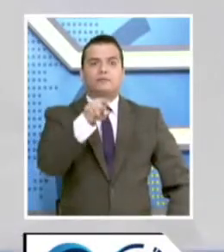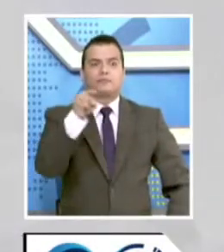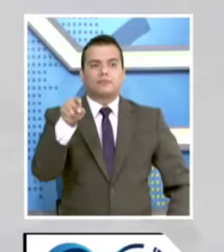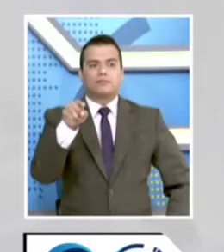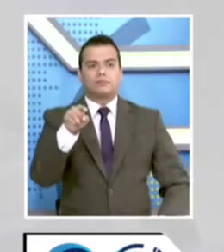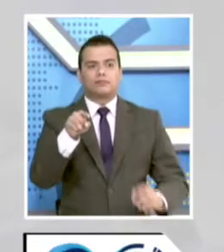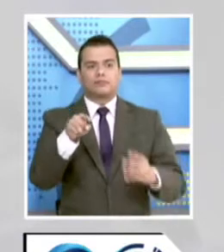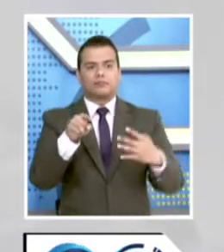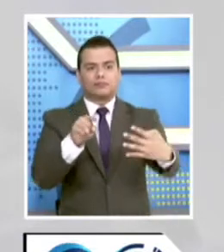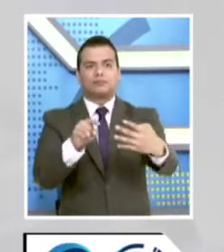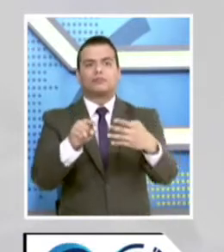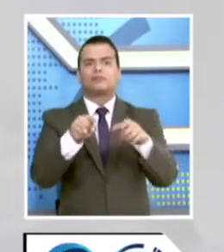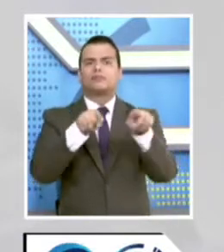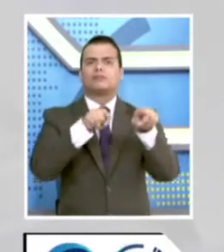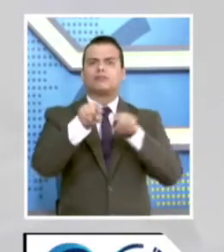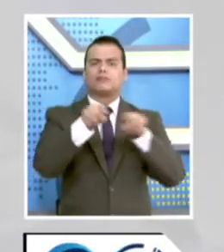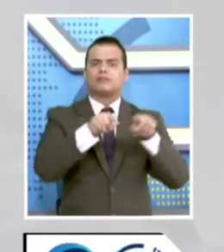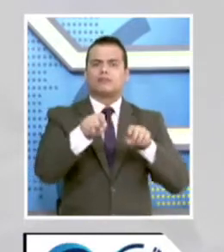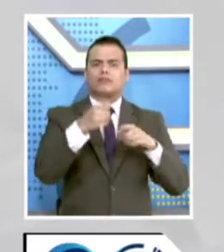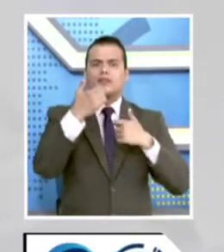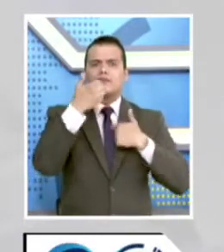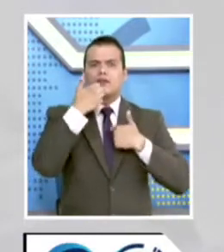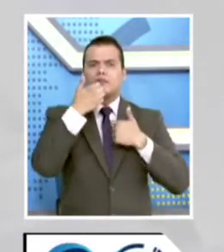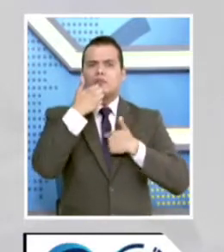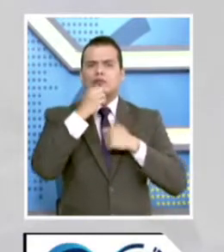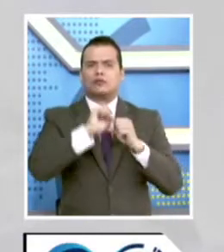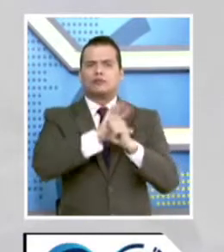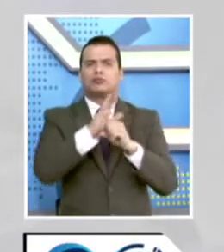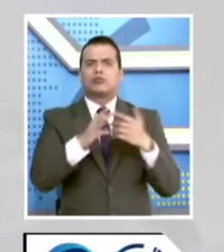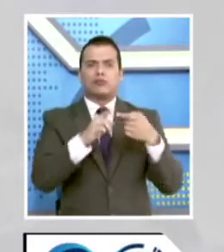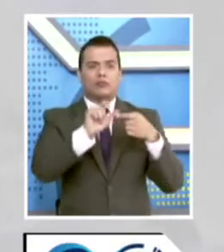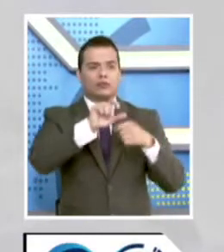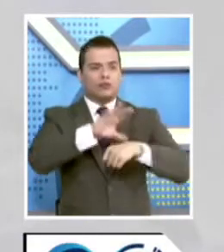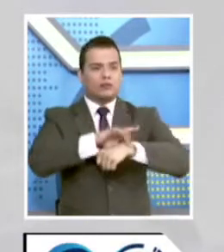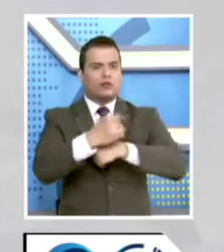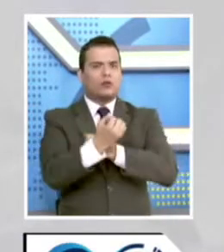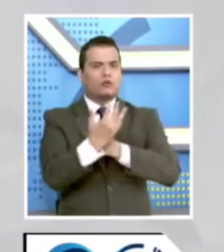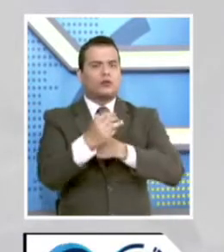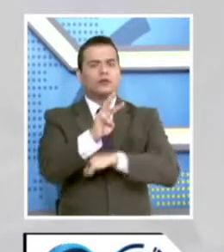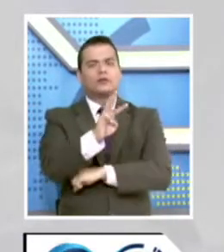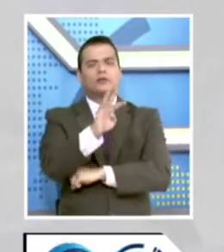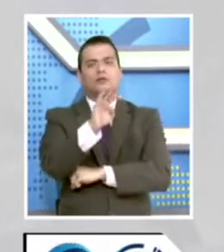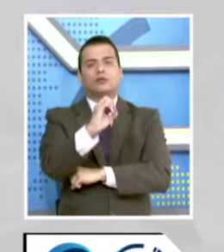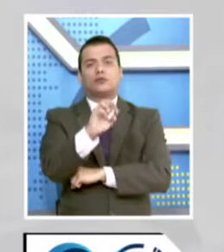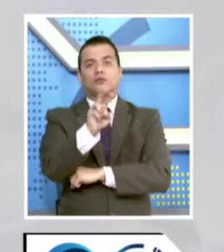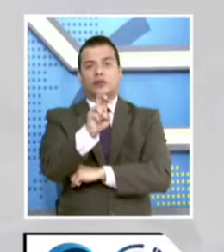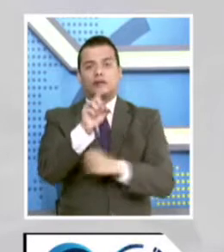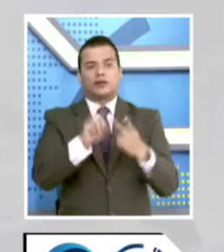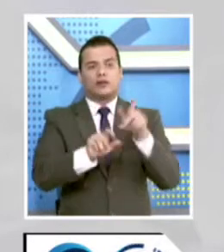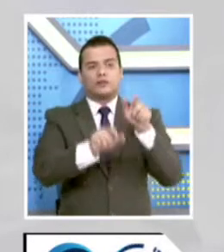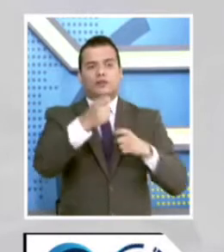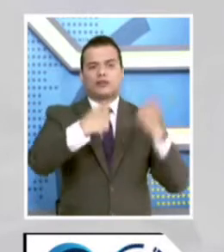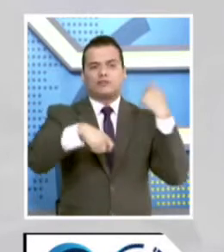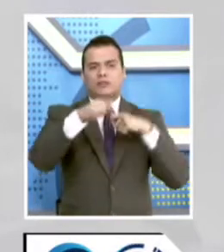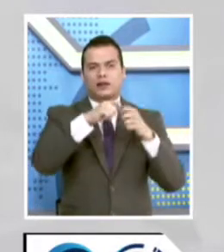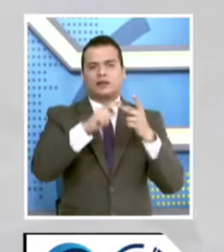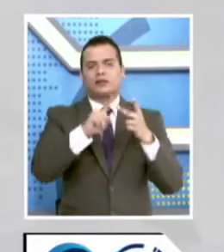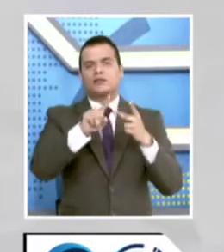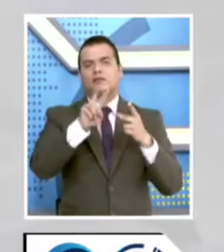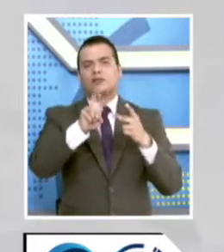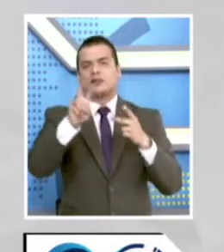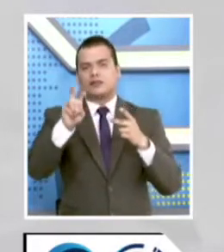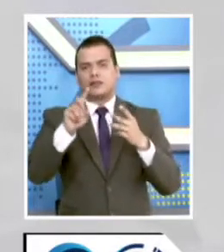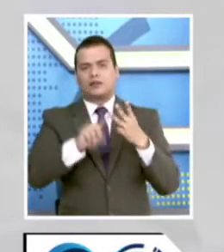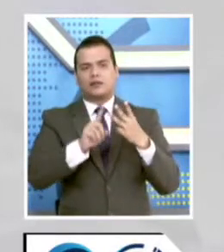contagio según sectores están de la siguiente manera en la ciudad de Cali: profesionales de la salud 307, vendedores